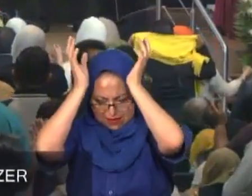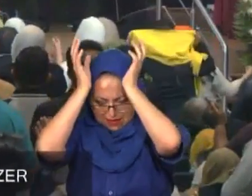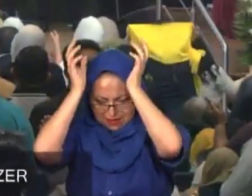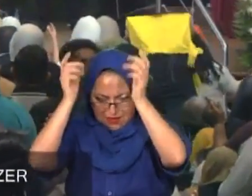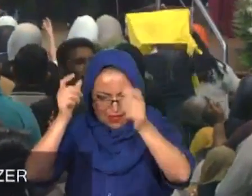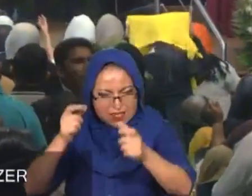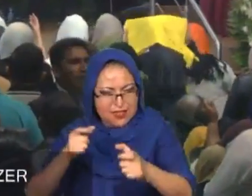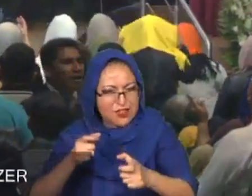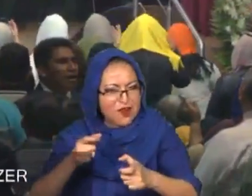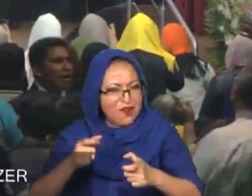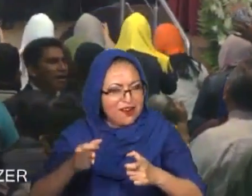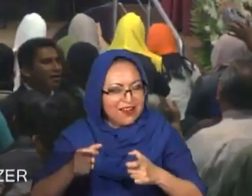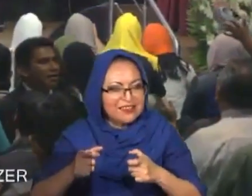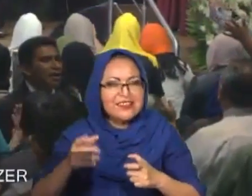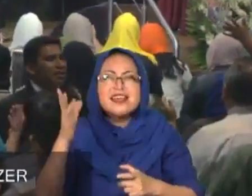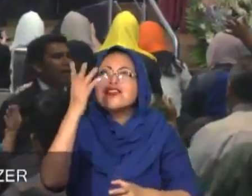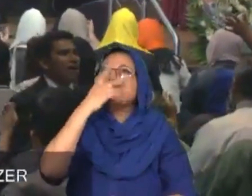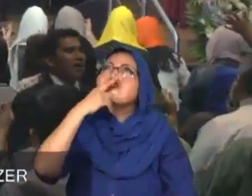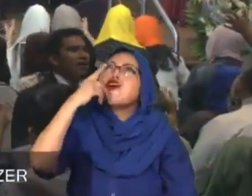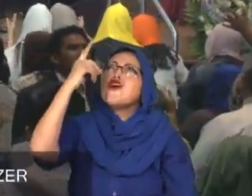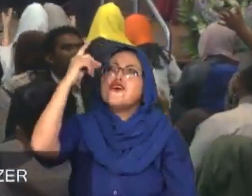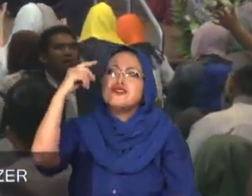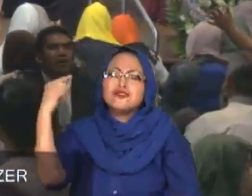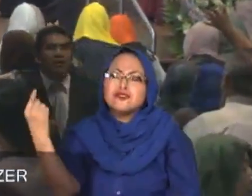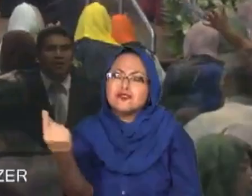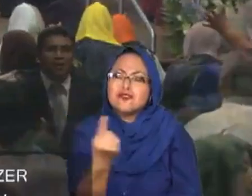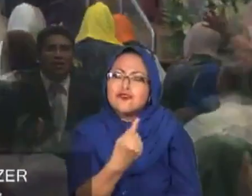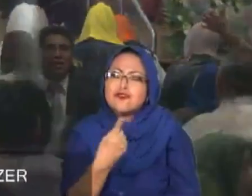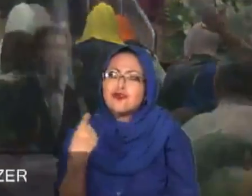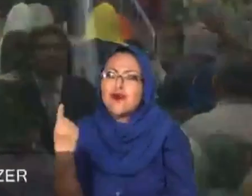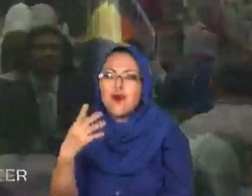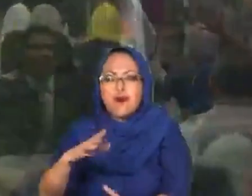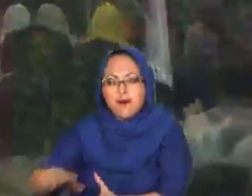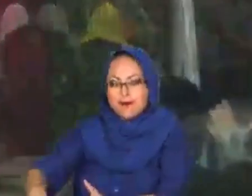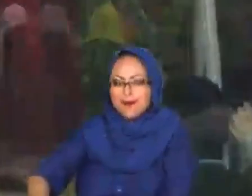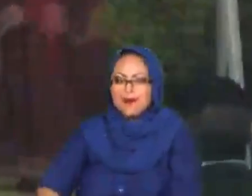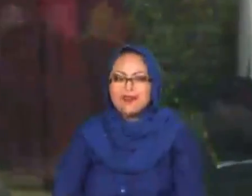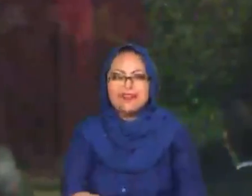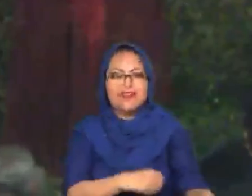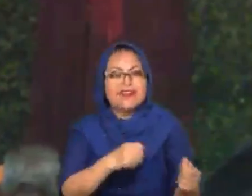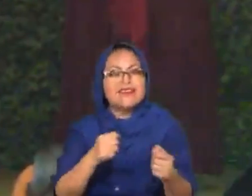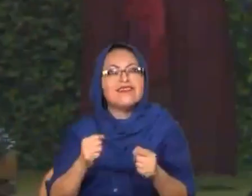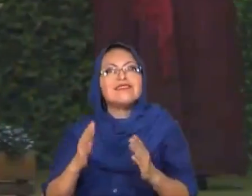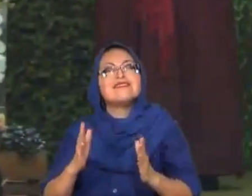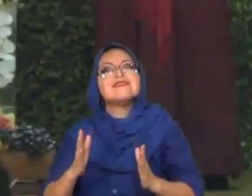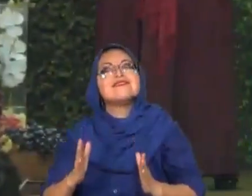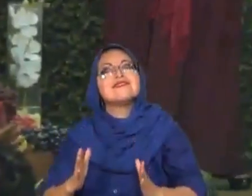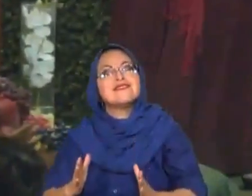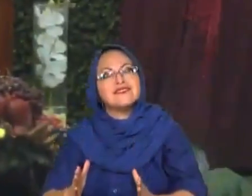Dios omnipotente, Rey de Reyes,